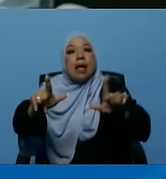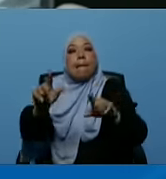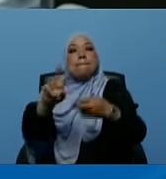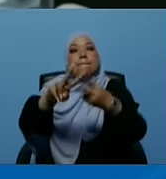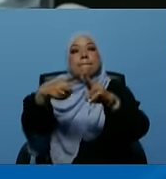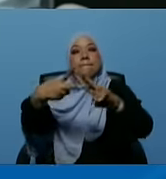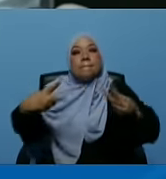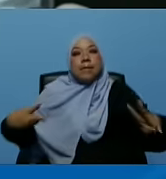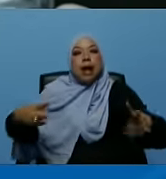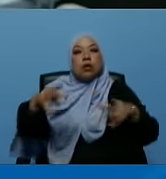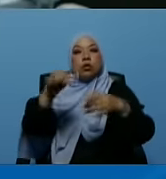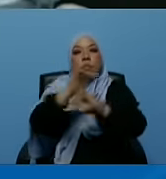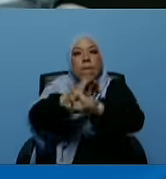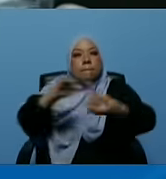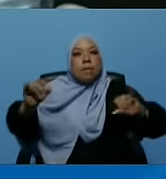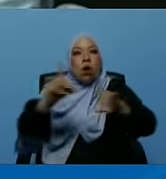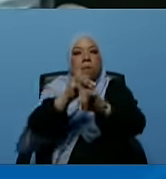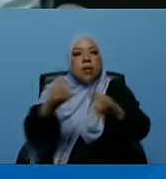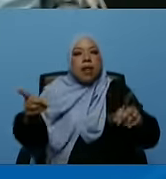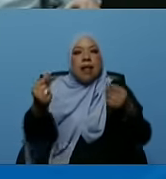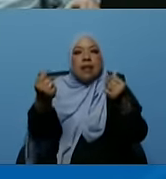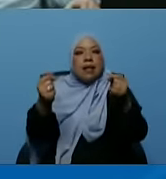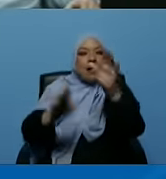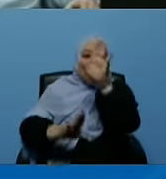paz, soberano, próspero.